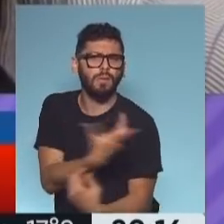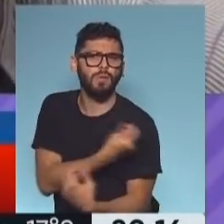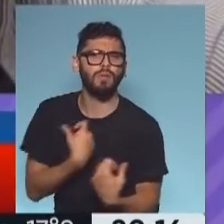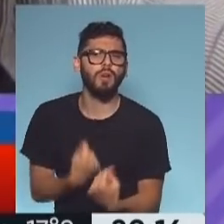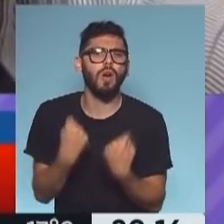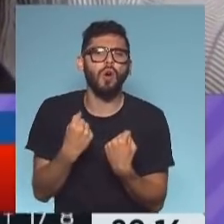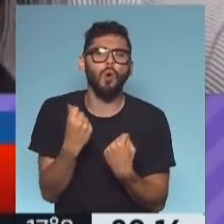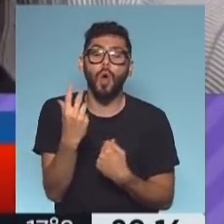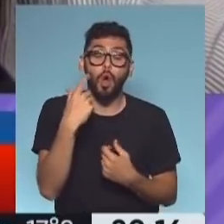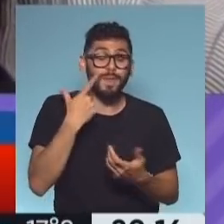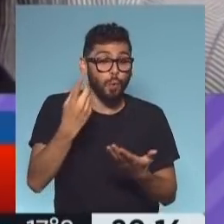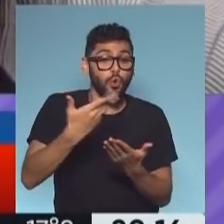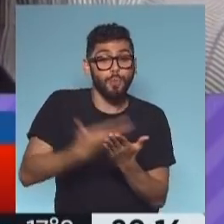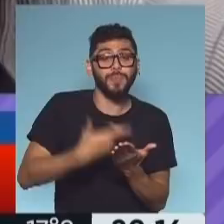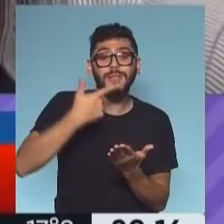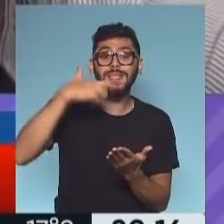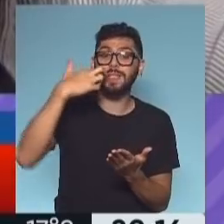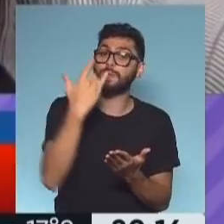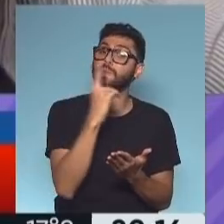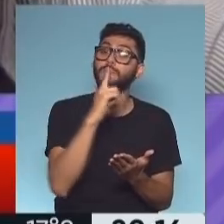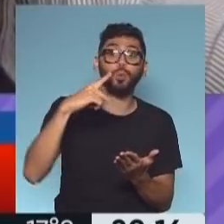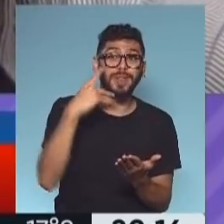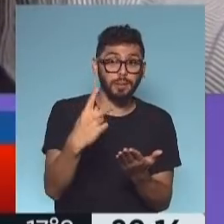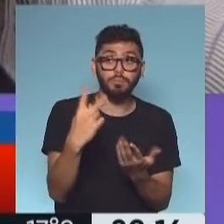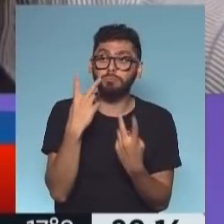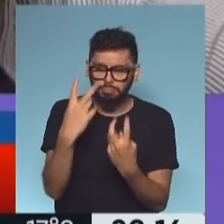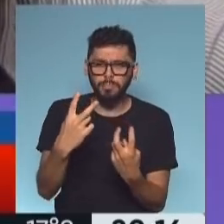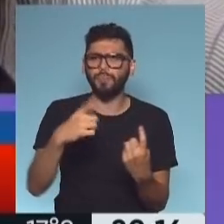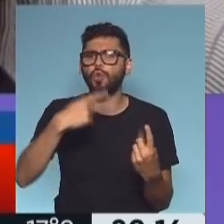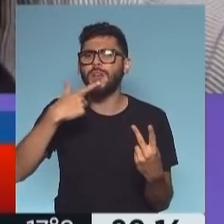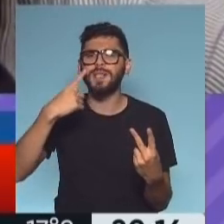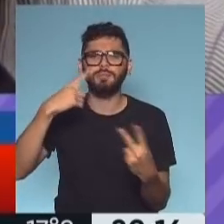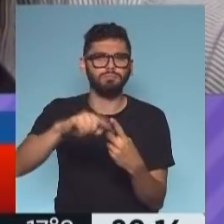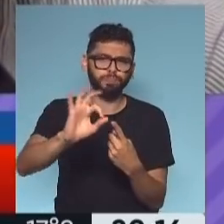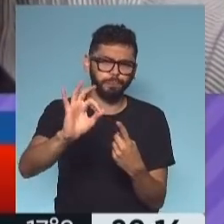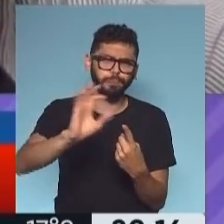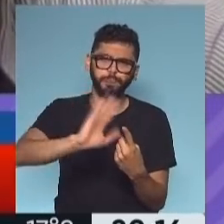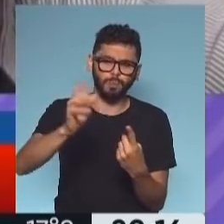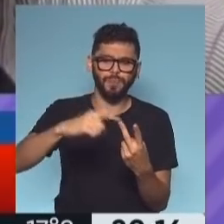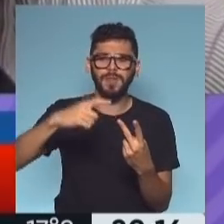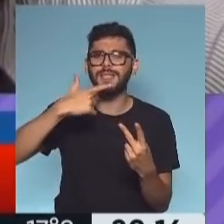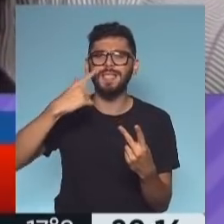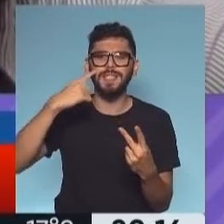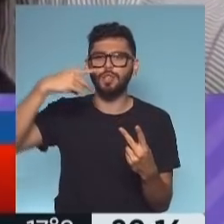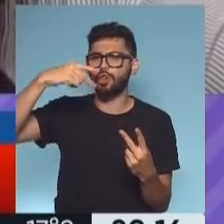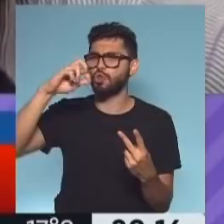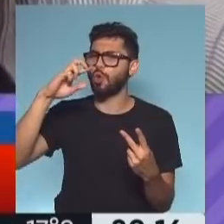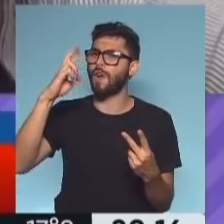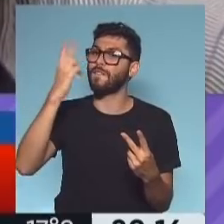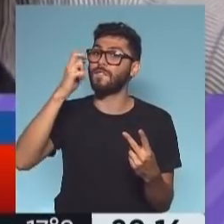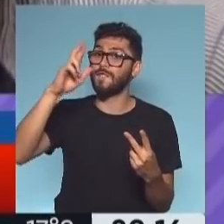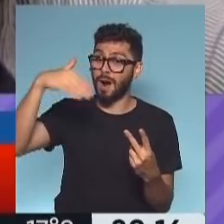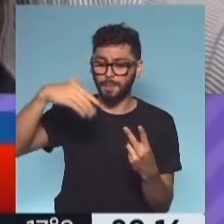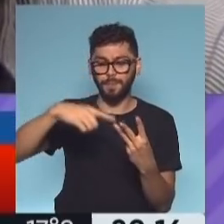publicó uno de Sputnik, lo estamos avanzando y terminando de Sinopharm y de AstraZeneca también, con resultados muy buenos respecto a las